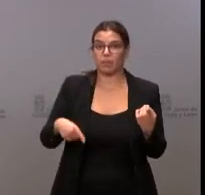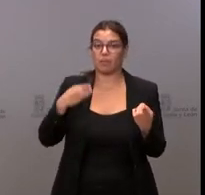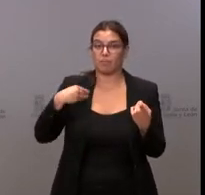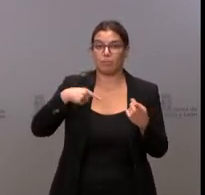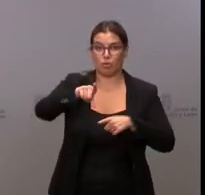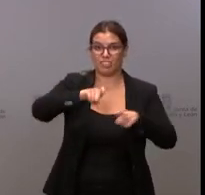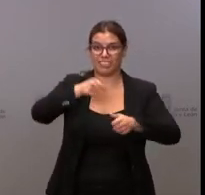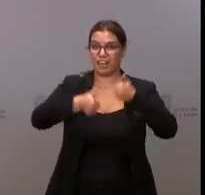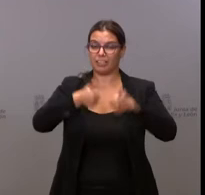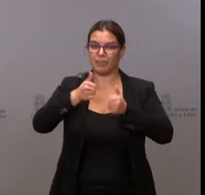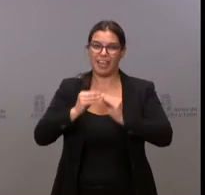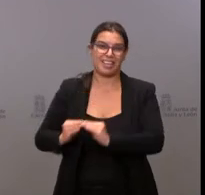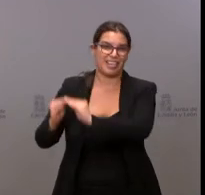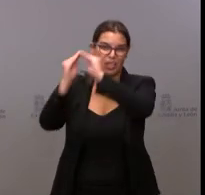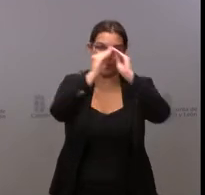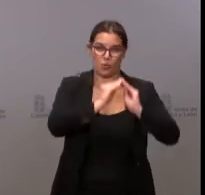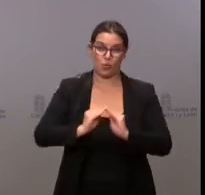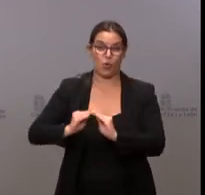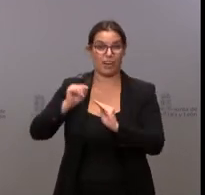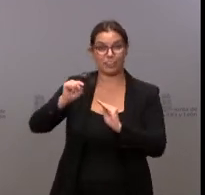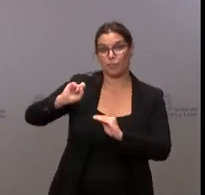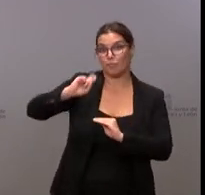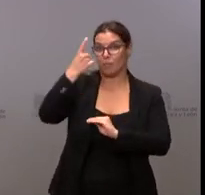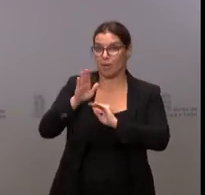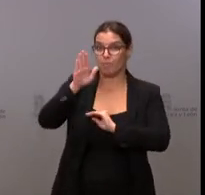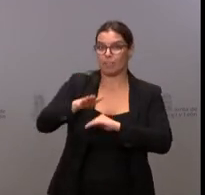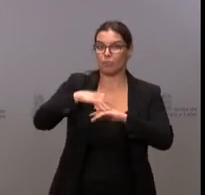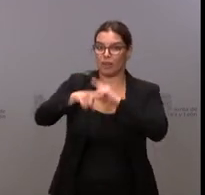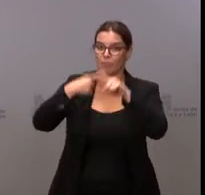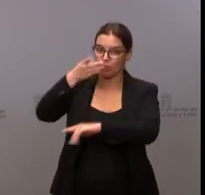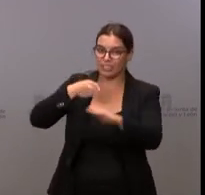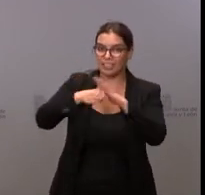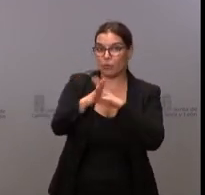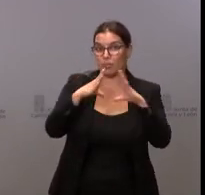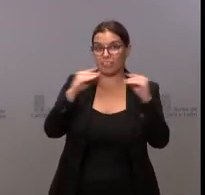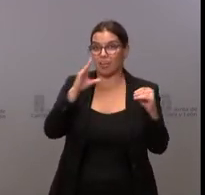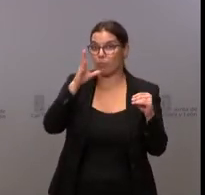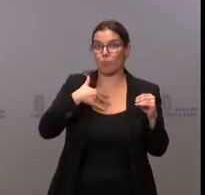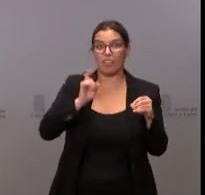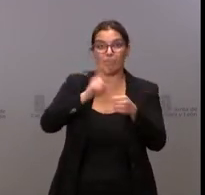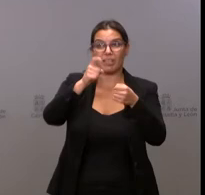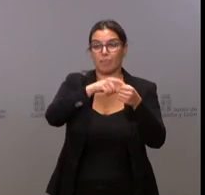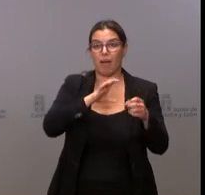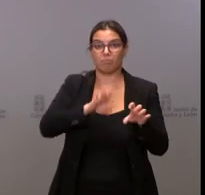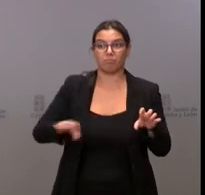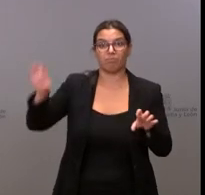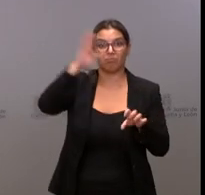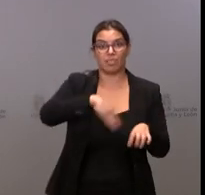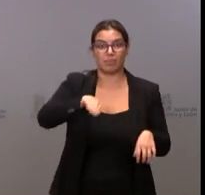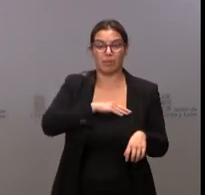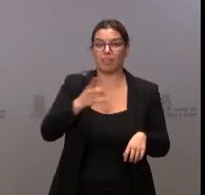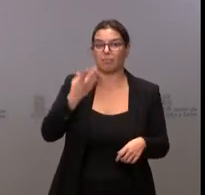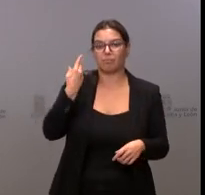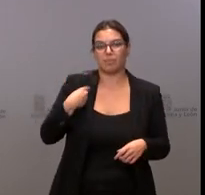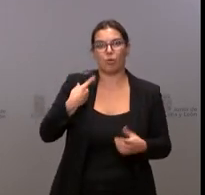única como puerta de entrada a un distrito universitario único insistiendo en la necesidad y la justicia de